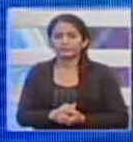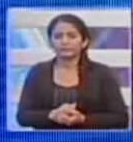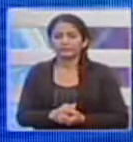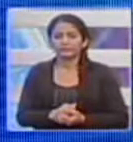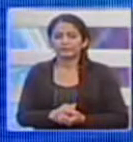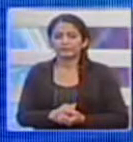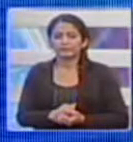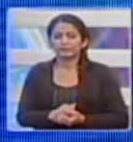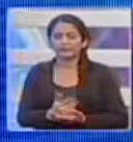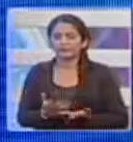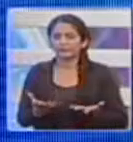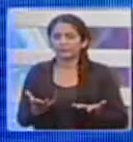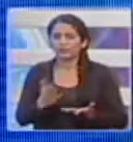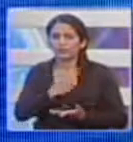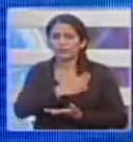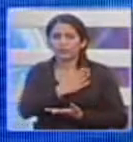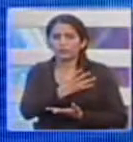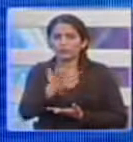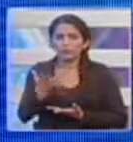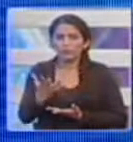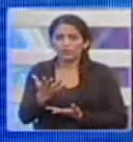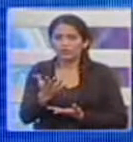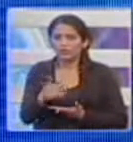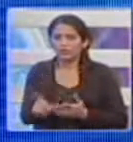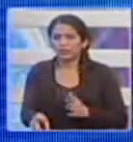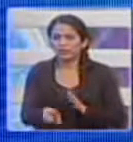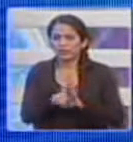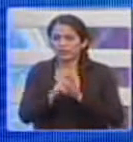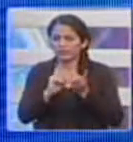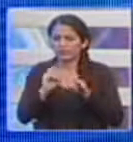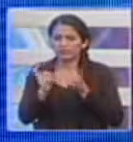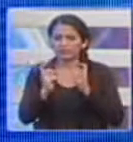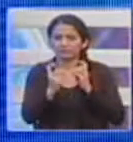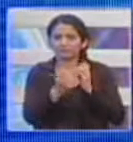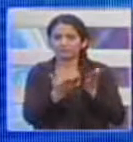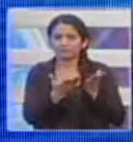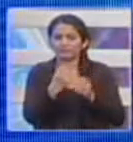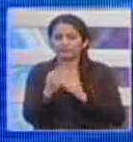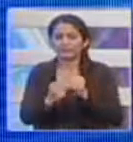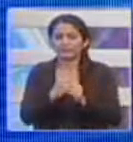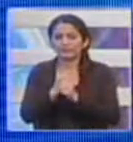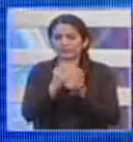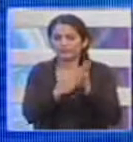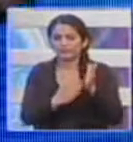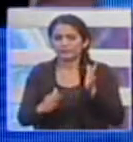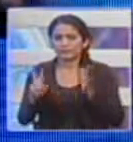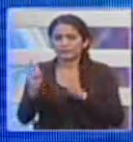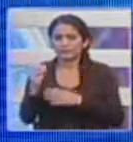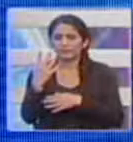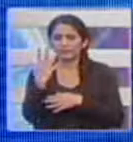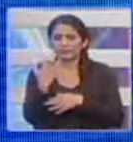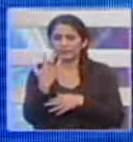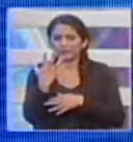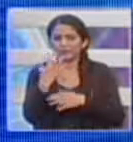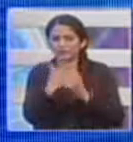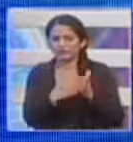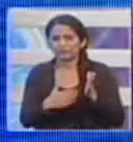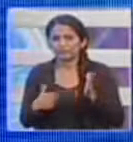único seguro son los cotidianos cambios en las reglas del juego? Durante el año 2015, y excluyendo el tema normas